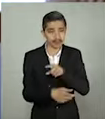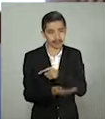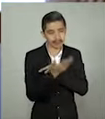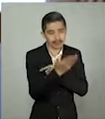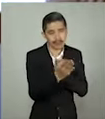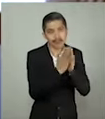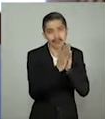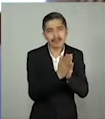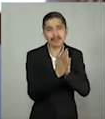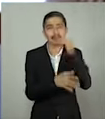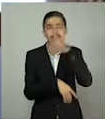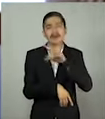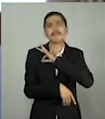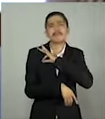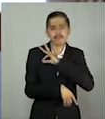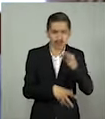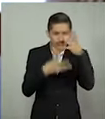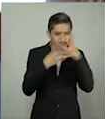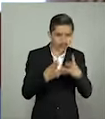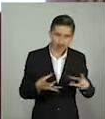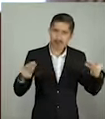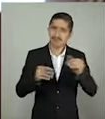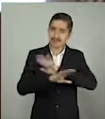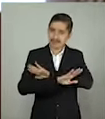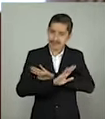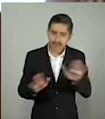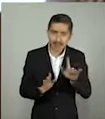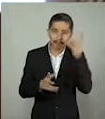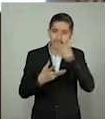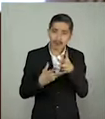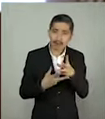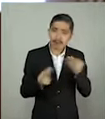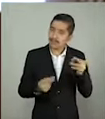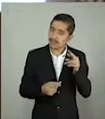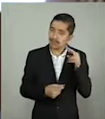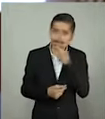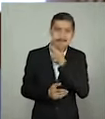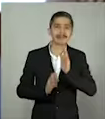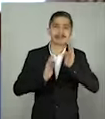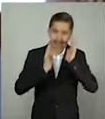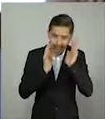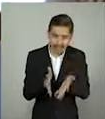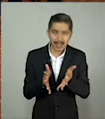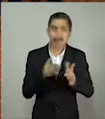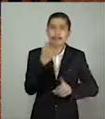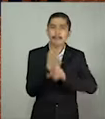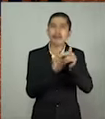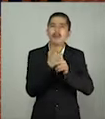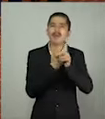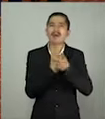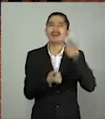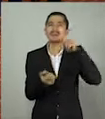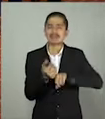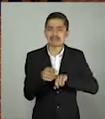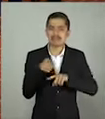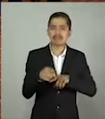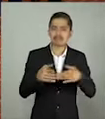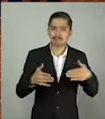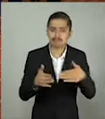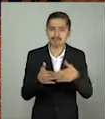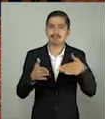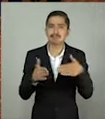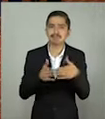responsabilidad para que podamos solucionar y resolver de una vez ya el problema de